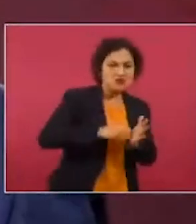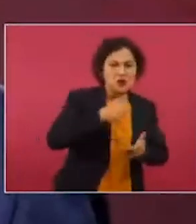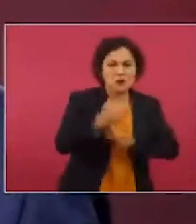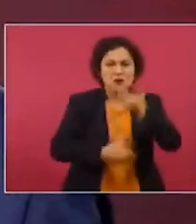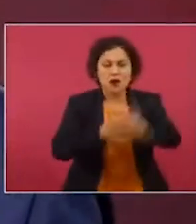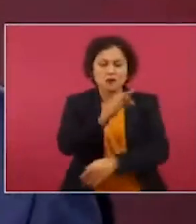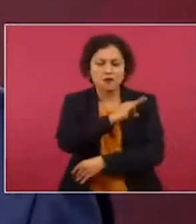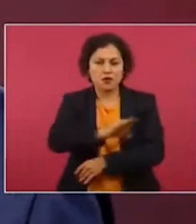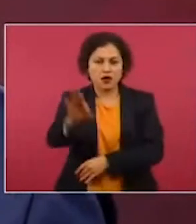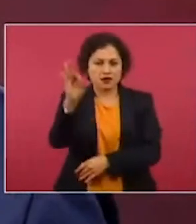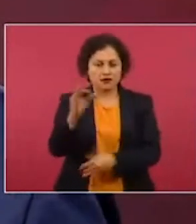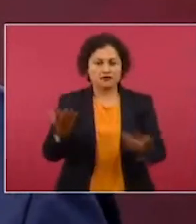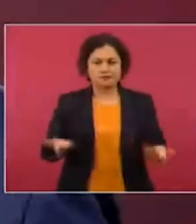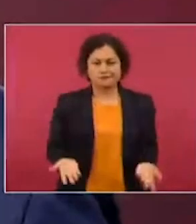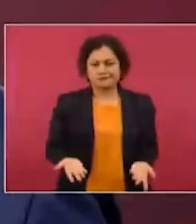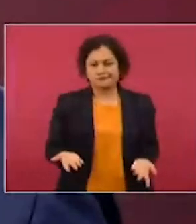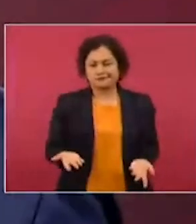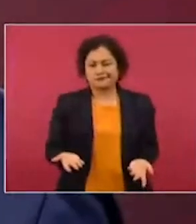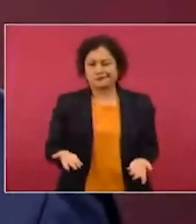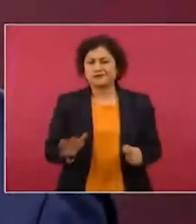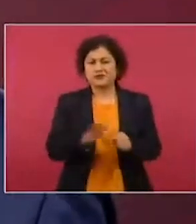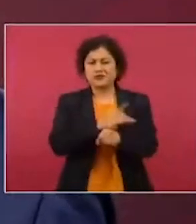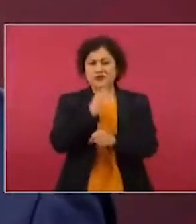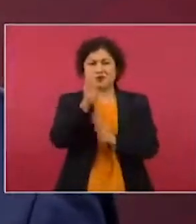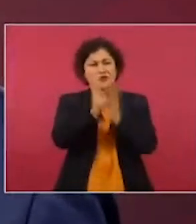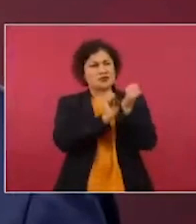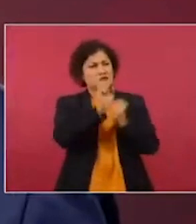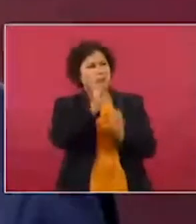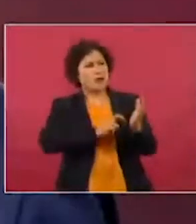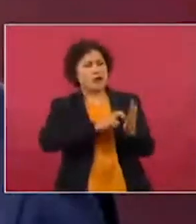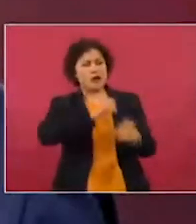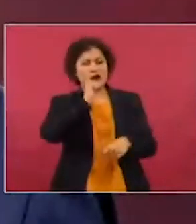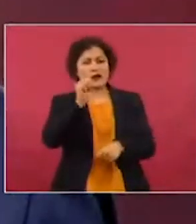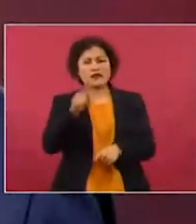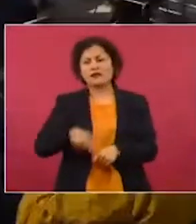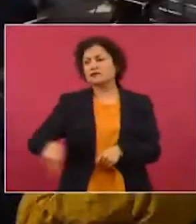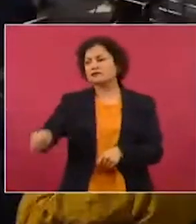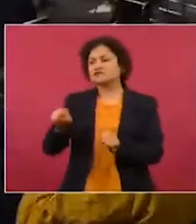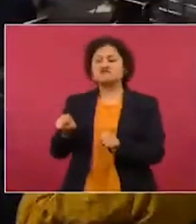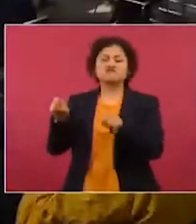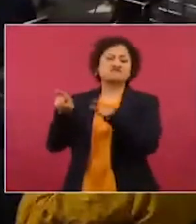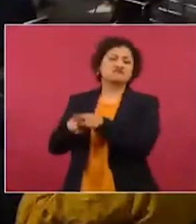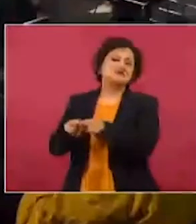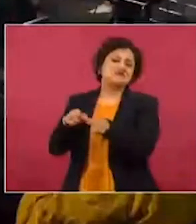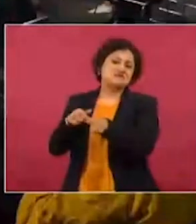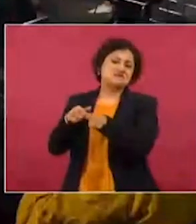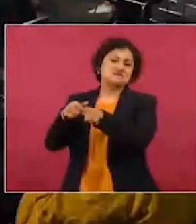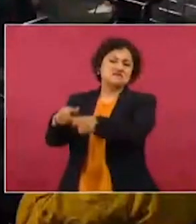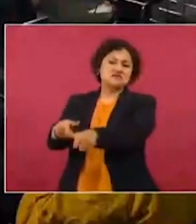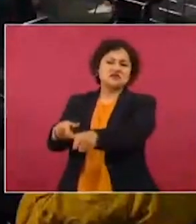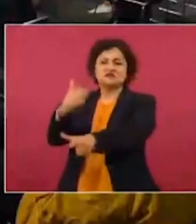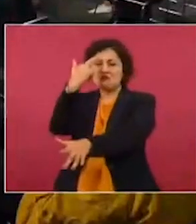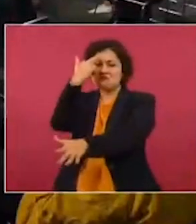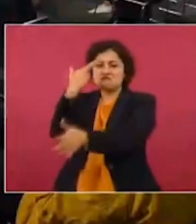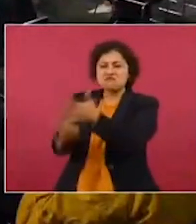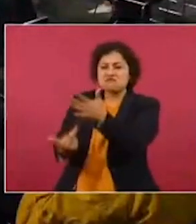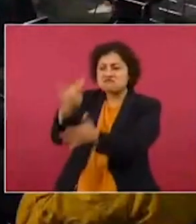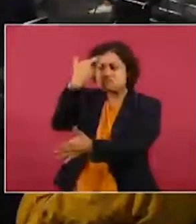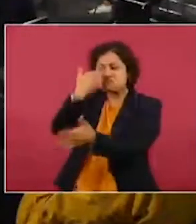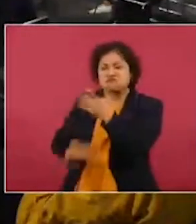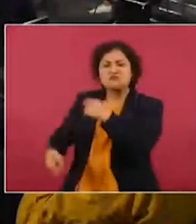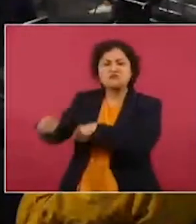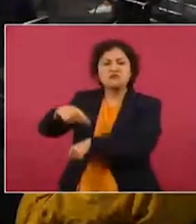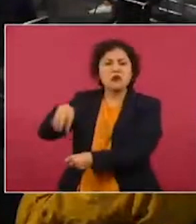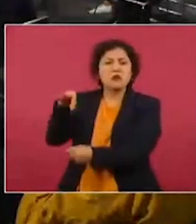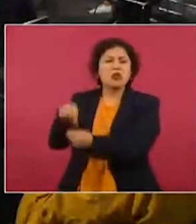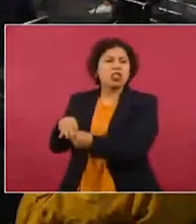pero se quedó corto porque el presidente López Obrador muestra la información que expone el mismo INE demuestra que su salario supera